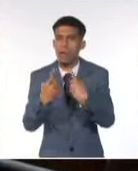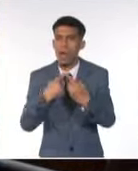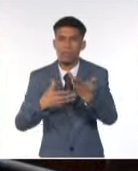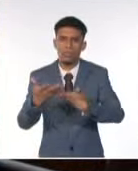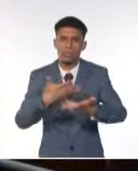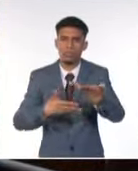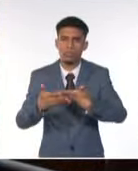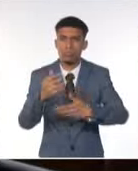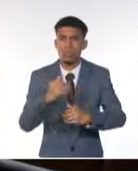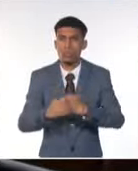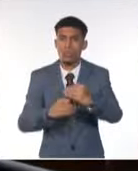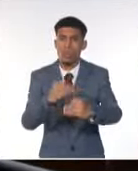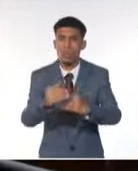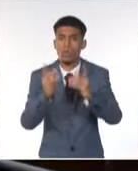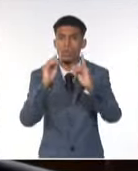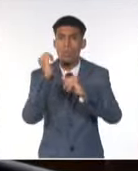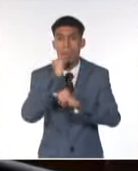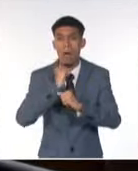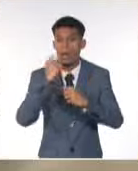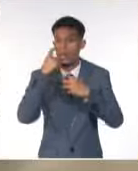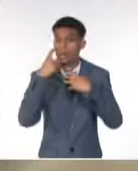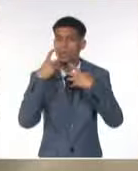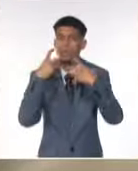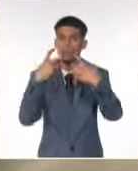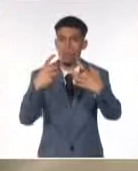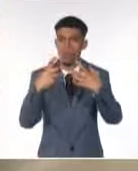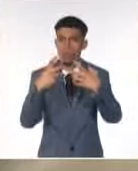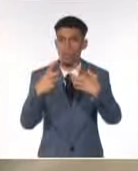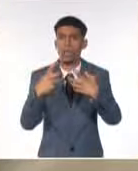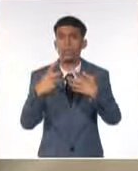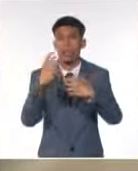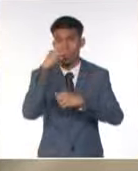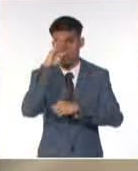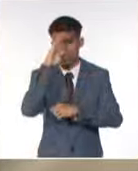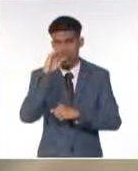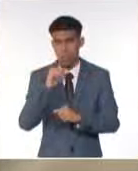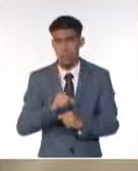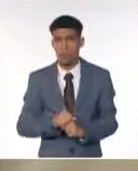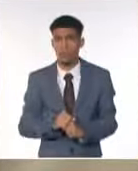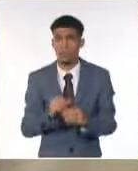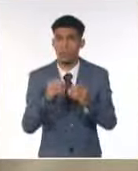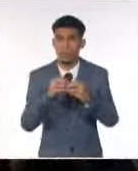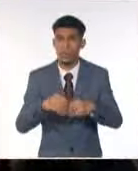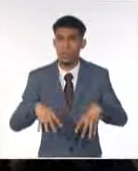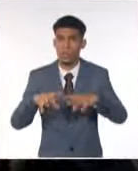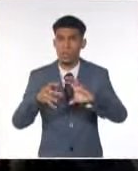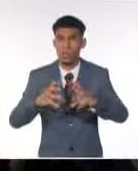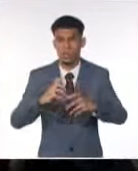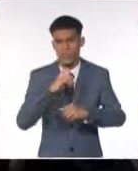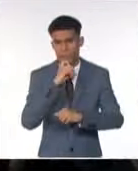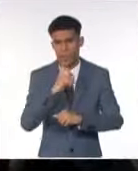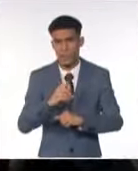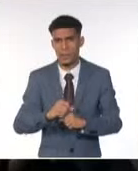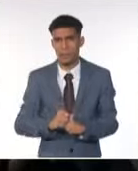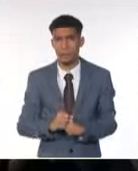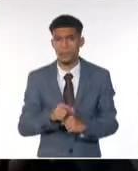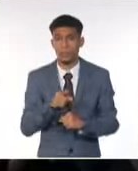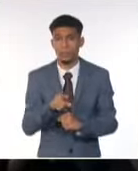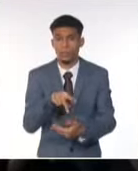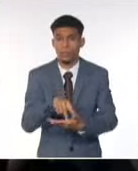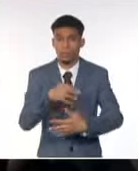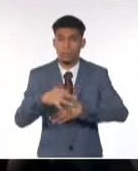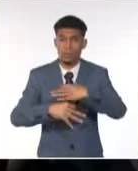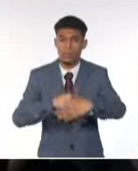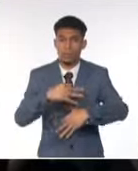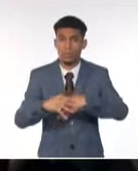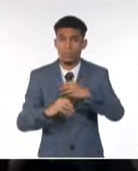como el proceso político más importante que tendrá lugar en el país en medio de una situación muy compleja. Al intervenir en el pleno, el primer